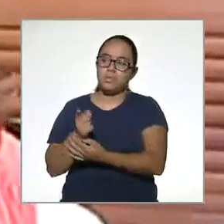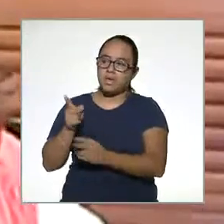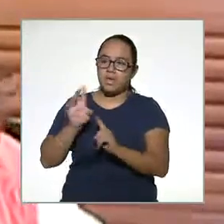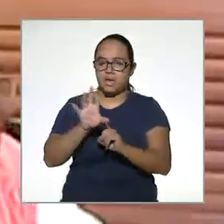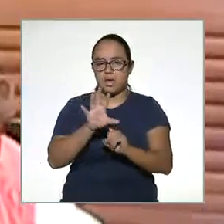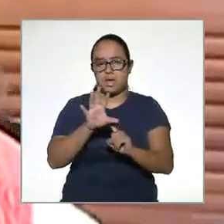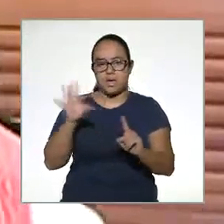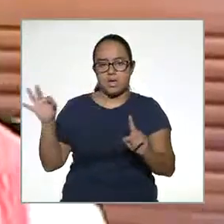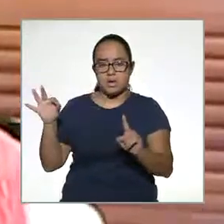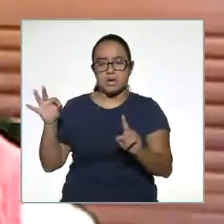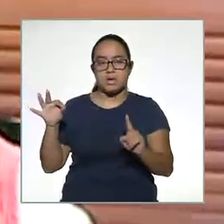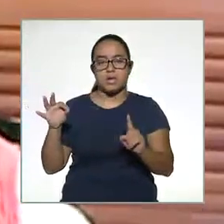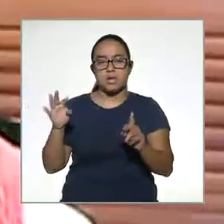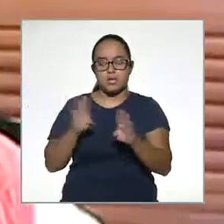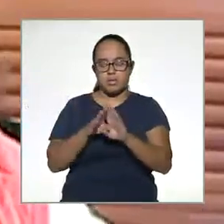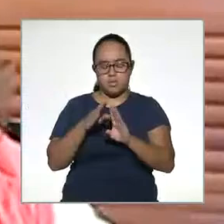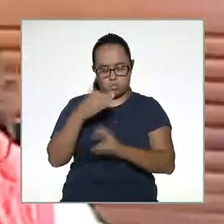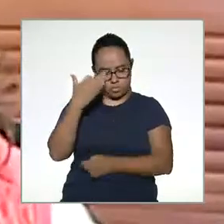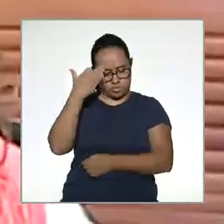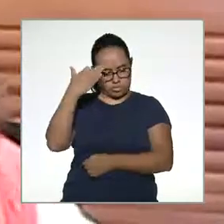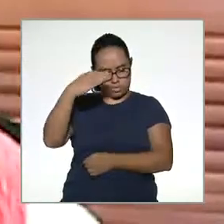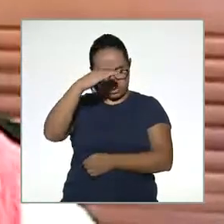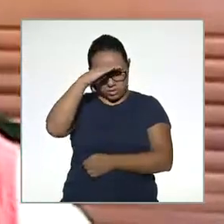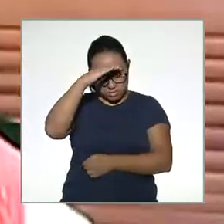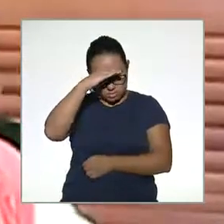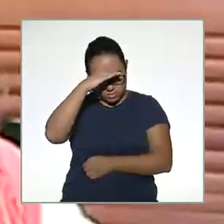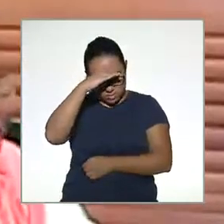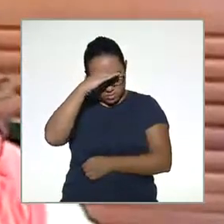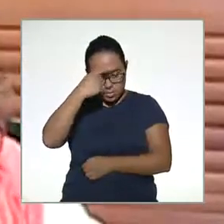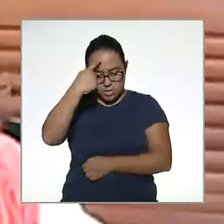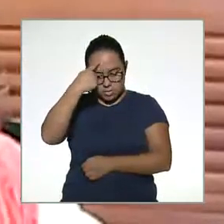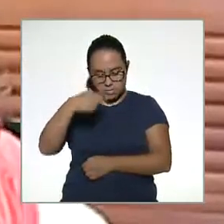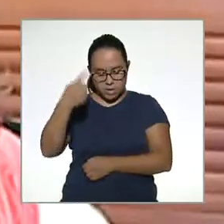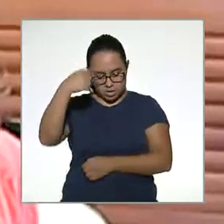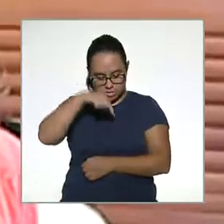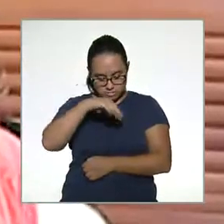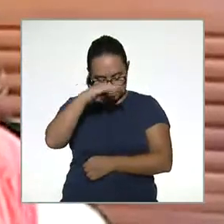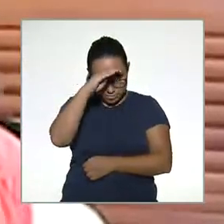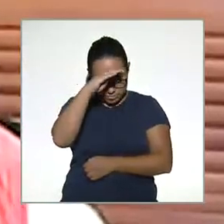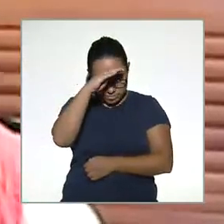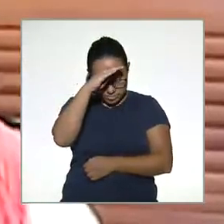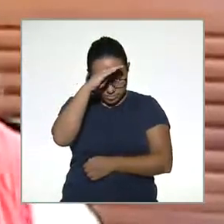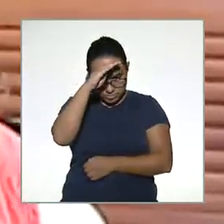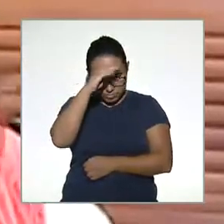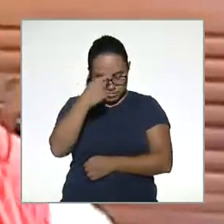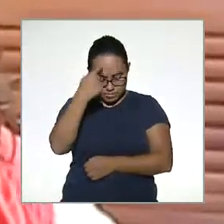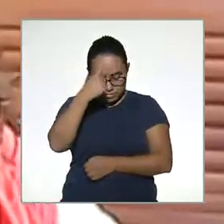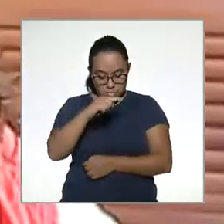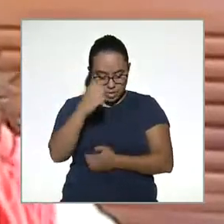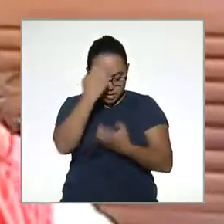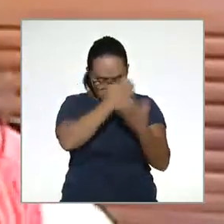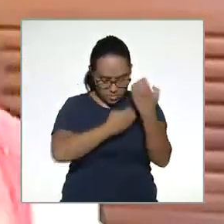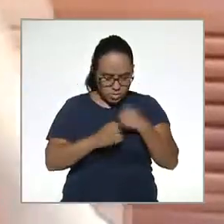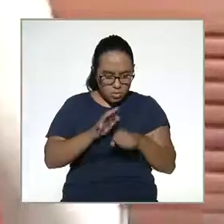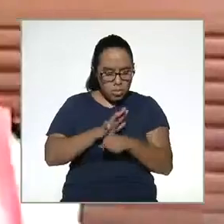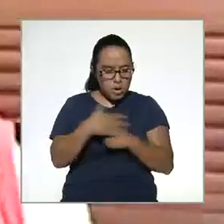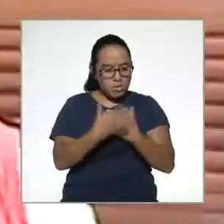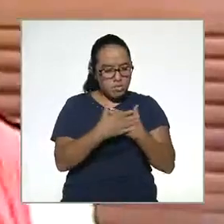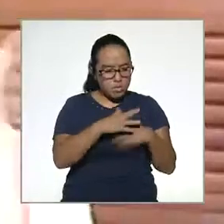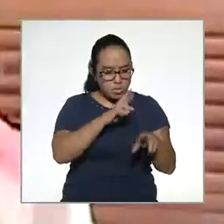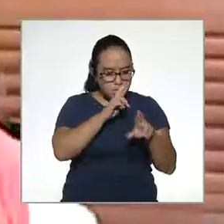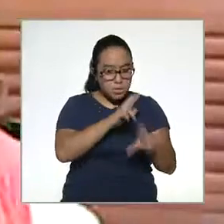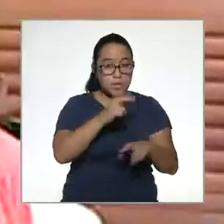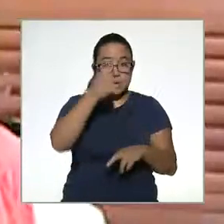tomarse algún tiempo para contemplar, para reflexionar, para evaluar la respuesta que va a dar, para